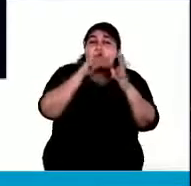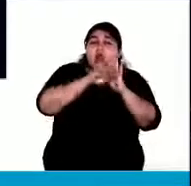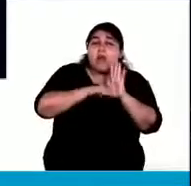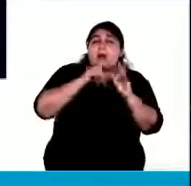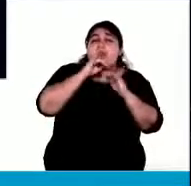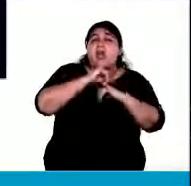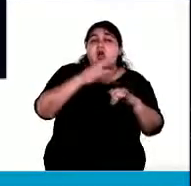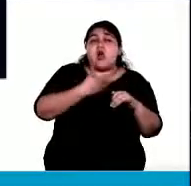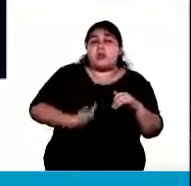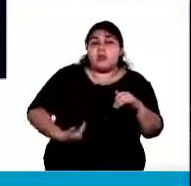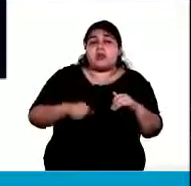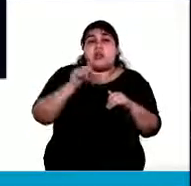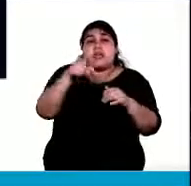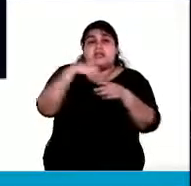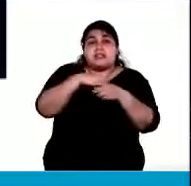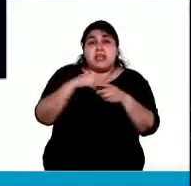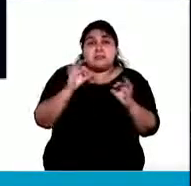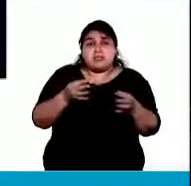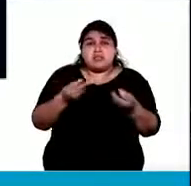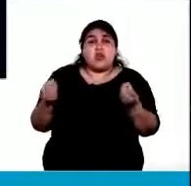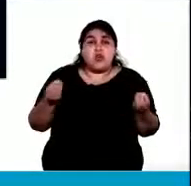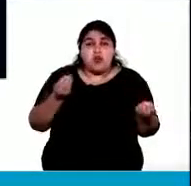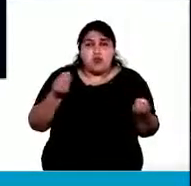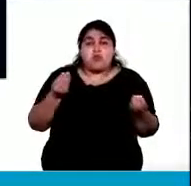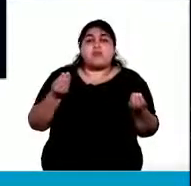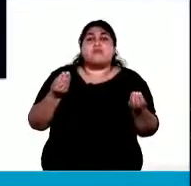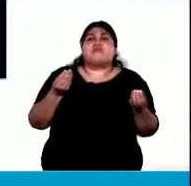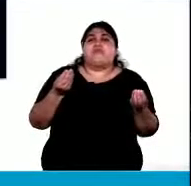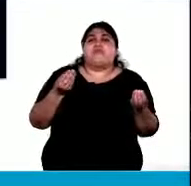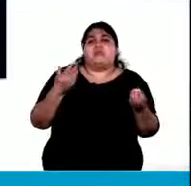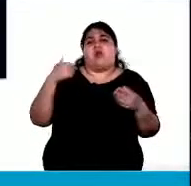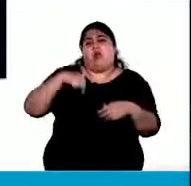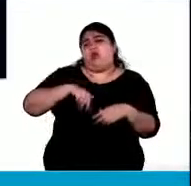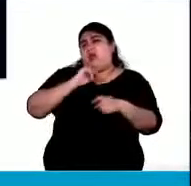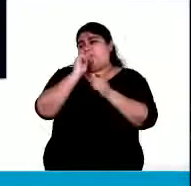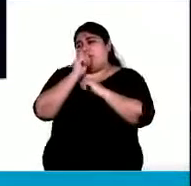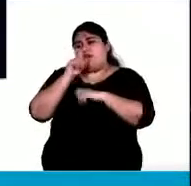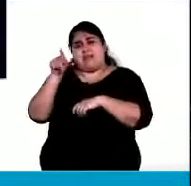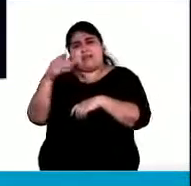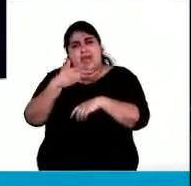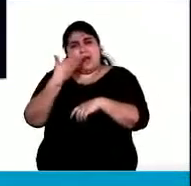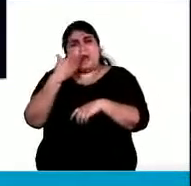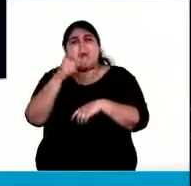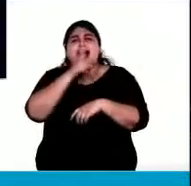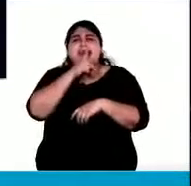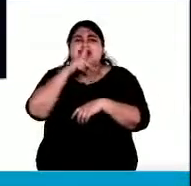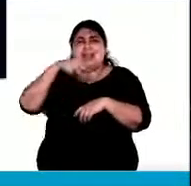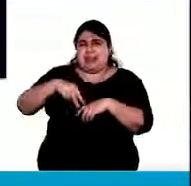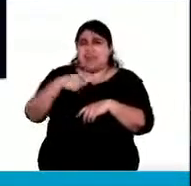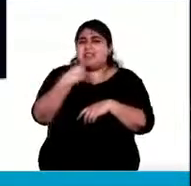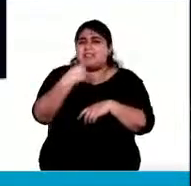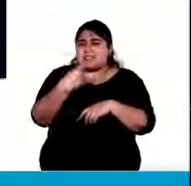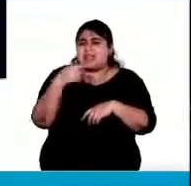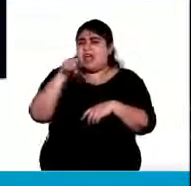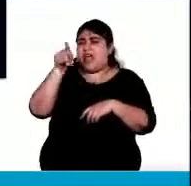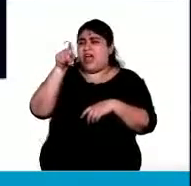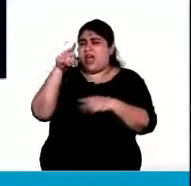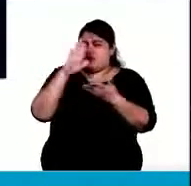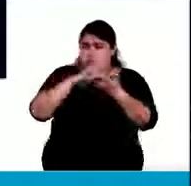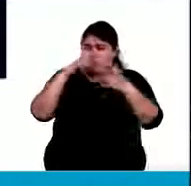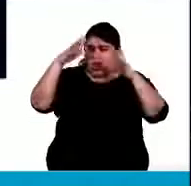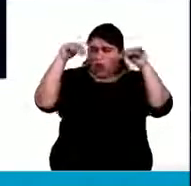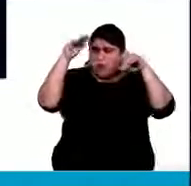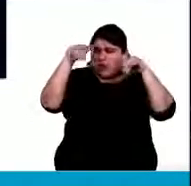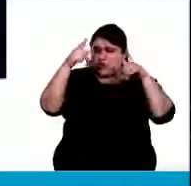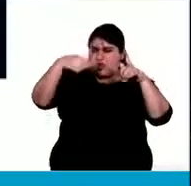una adversidad. El otro día escuchaba que un periodista de TN decía que había en esa convocatoria que